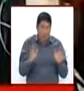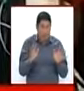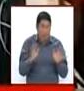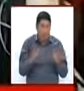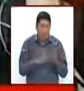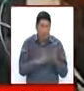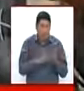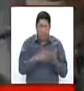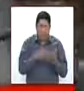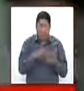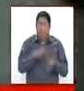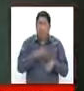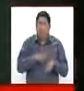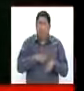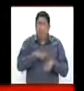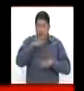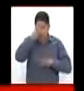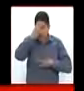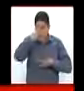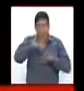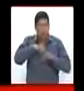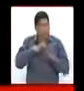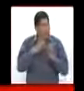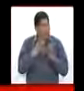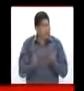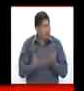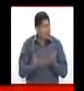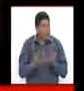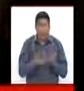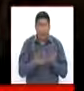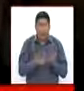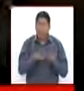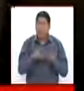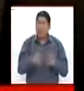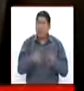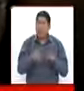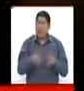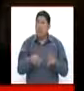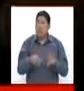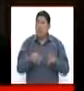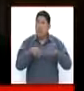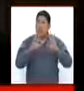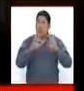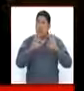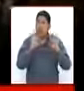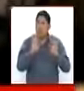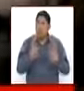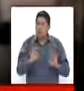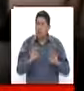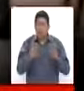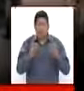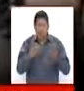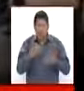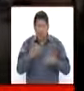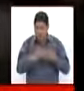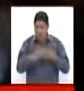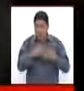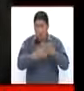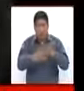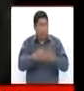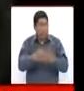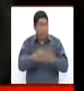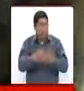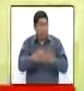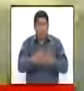En esta época de pandemia, estas personas han visto la forma, ¿ya?, de proceder